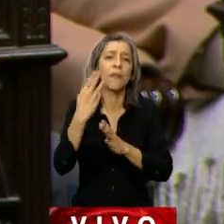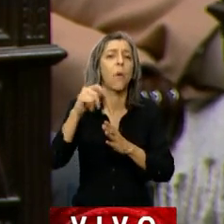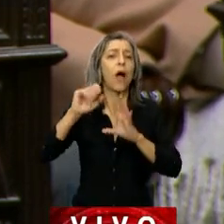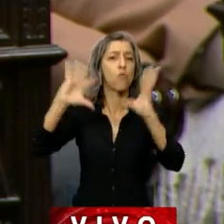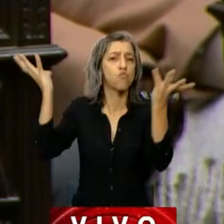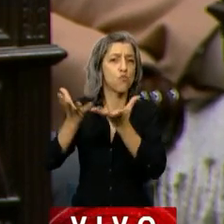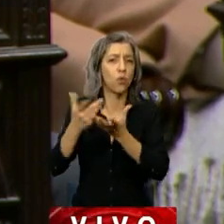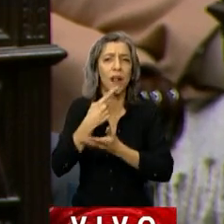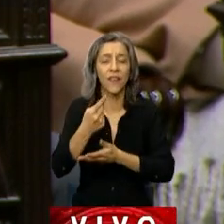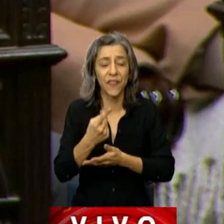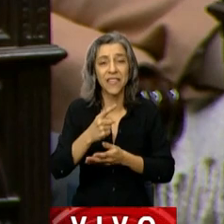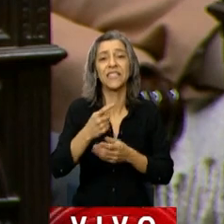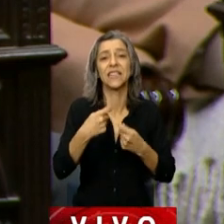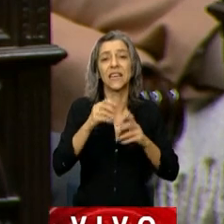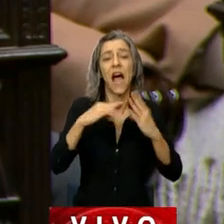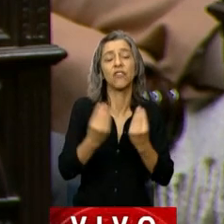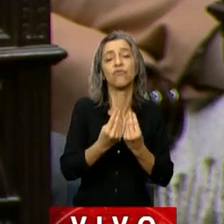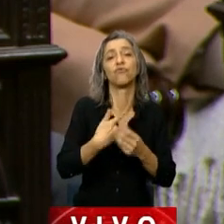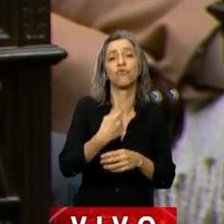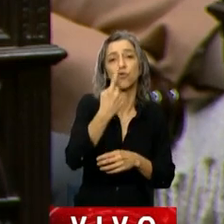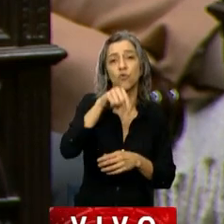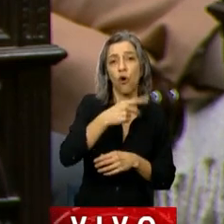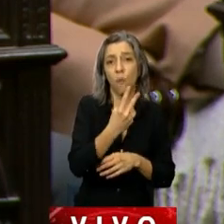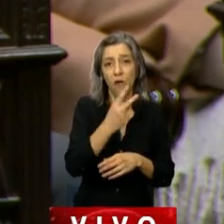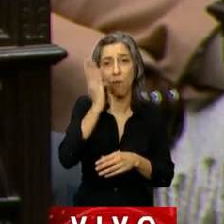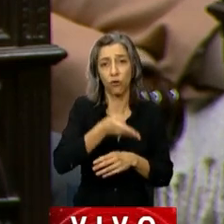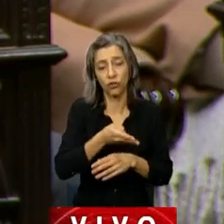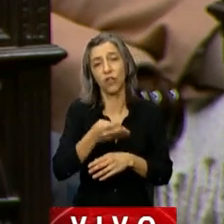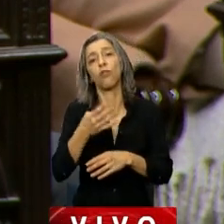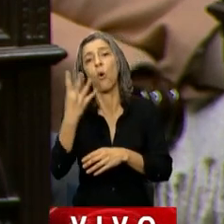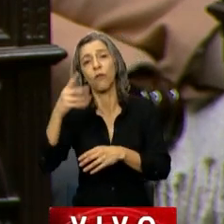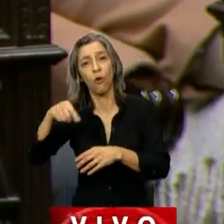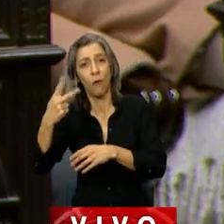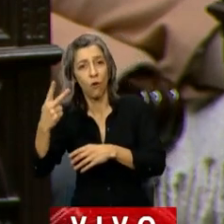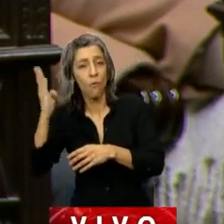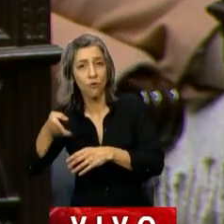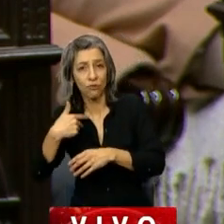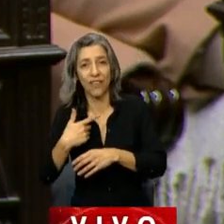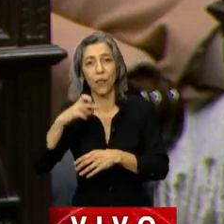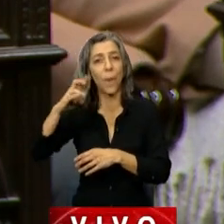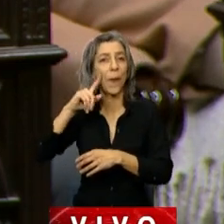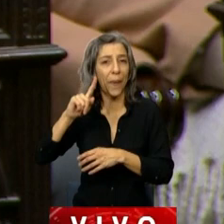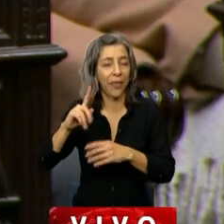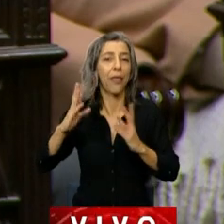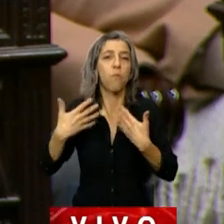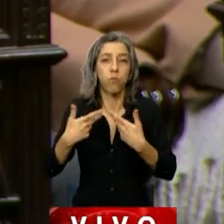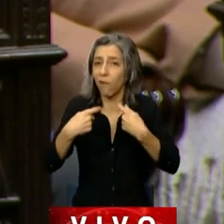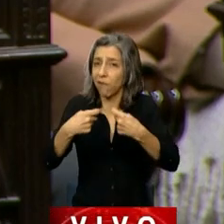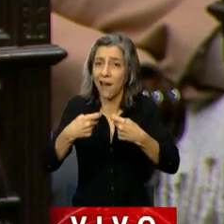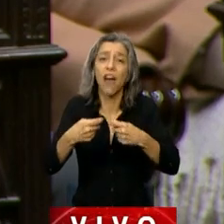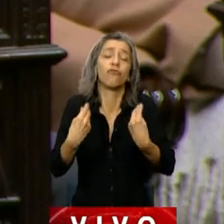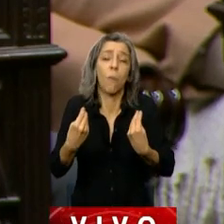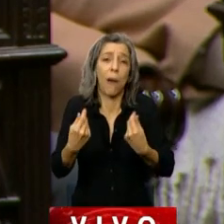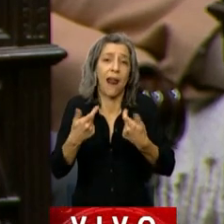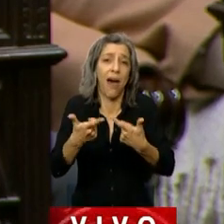que el 1,2% y el 4,1% del PBI puede ser gastado en estos costos por tener esta resistencia